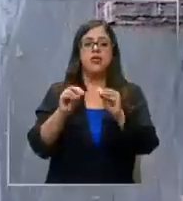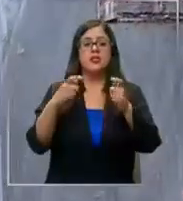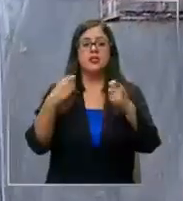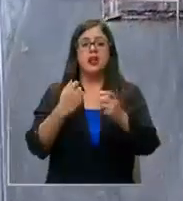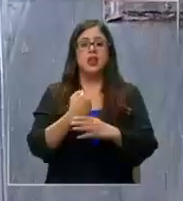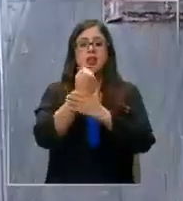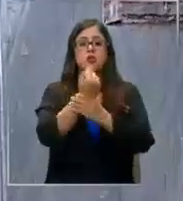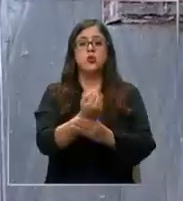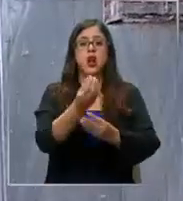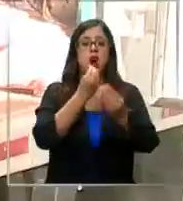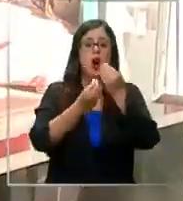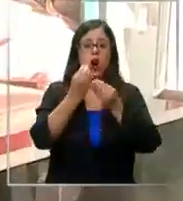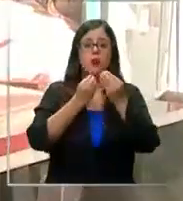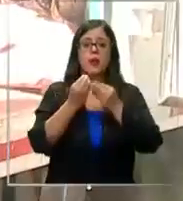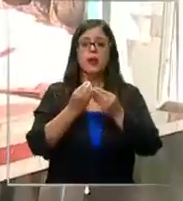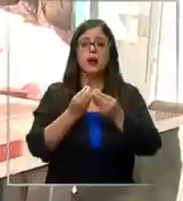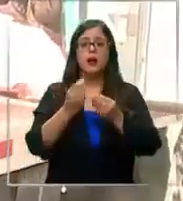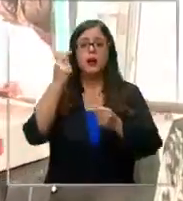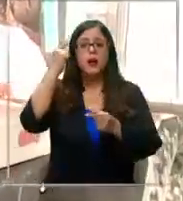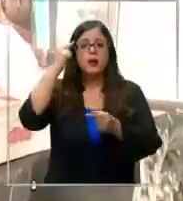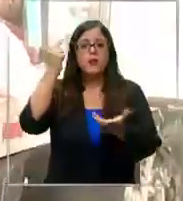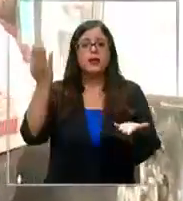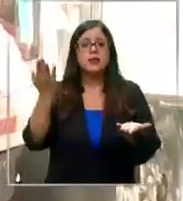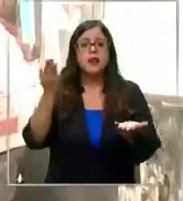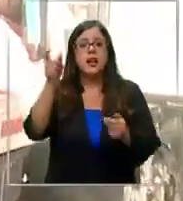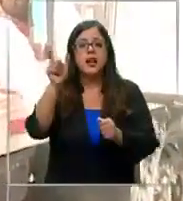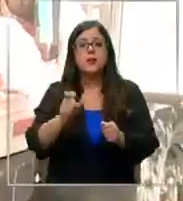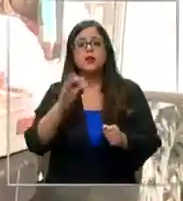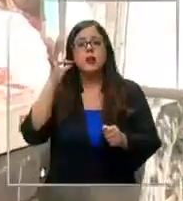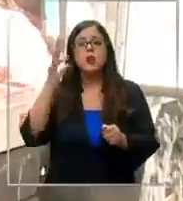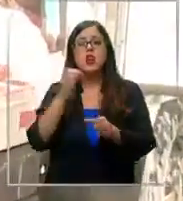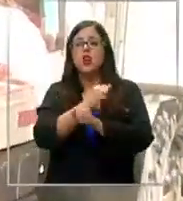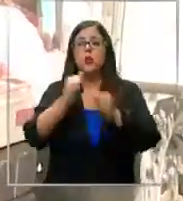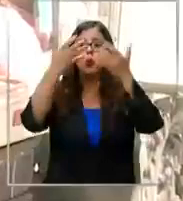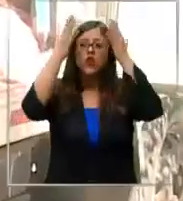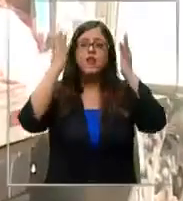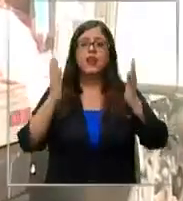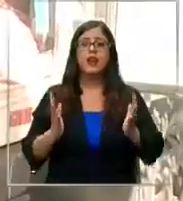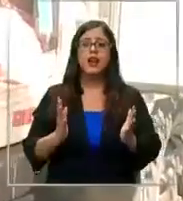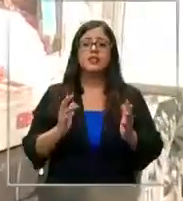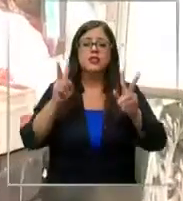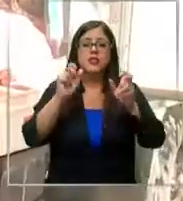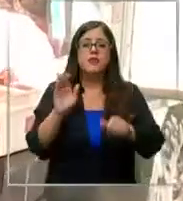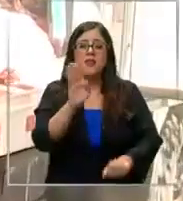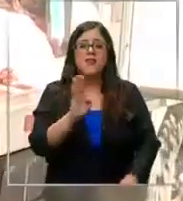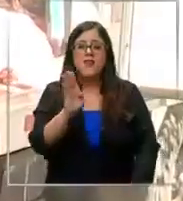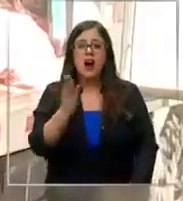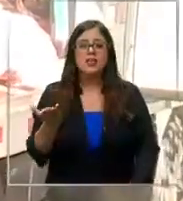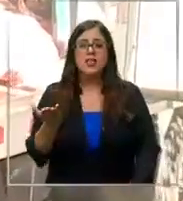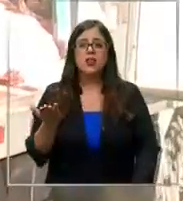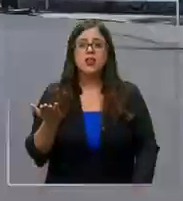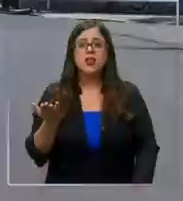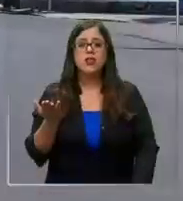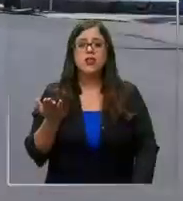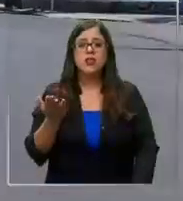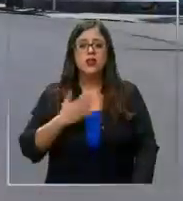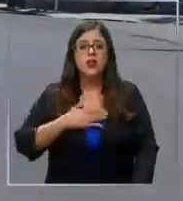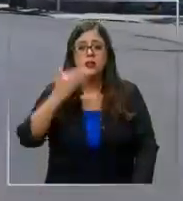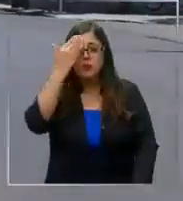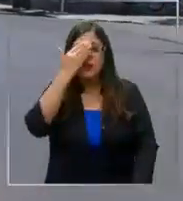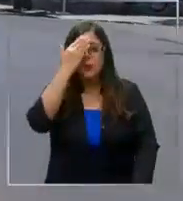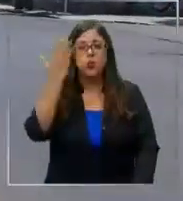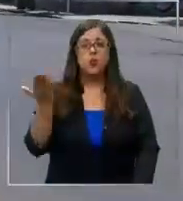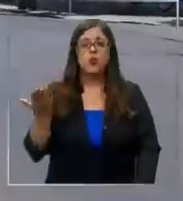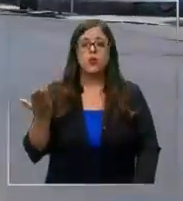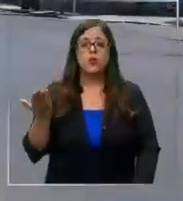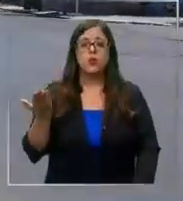intentado ayudar con alimentos. Imagínese, la señora no se puede ni bañar. Son cosas básicas que a uno lo preocupa.